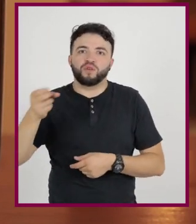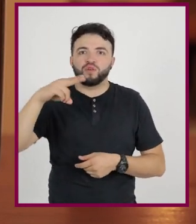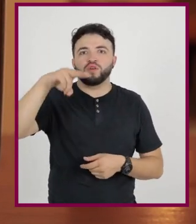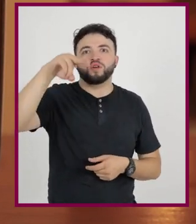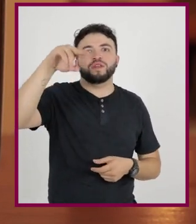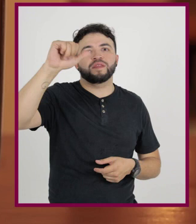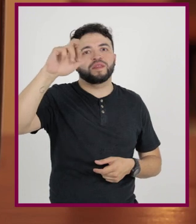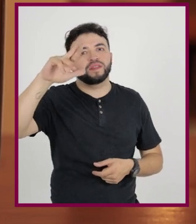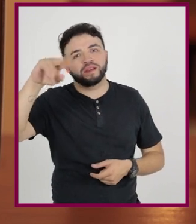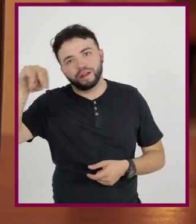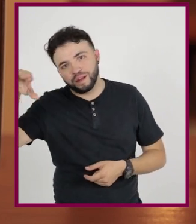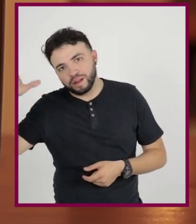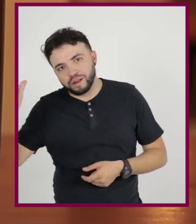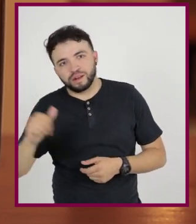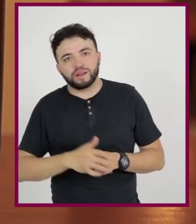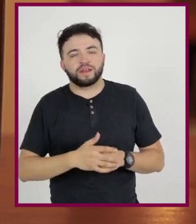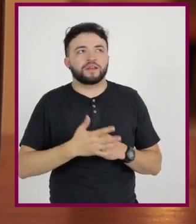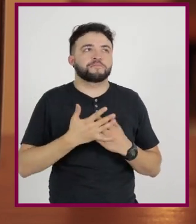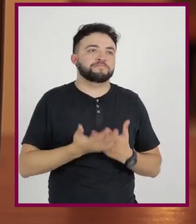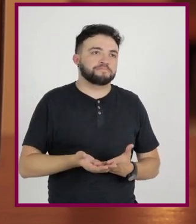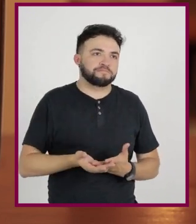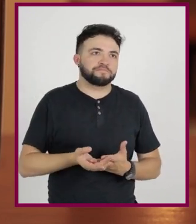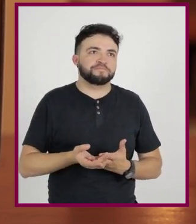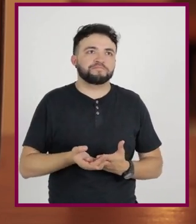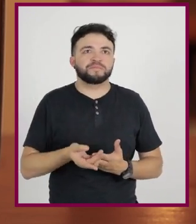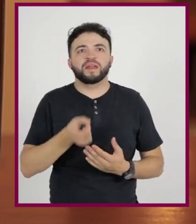Un poco de Narnia de C.S. Lewis.